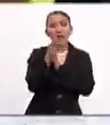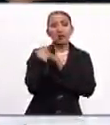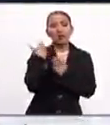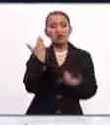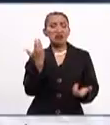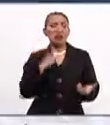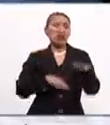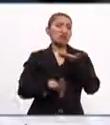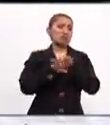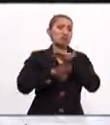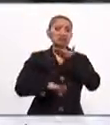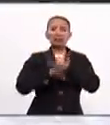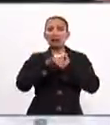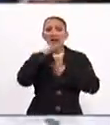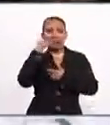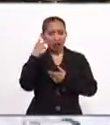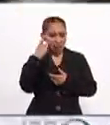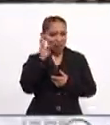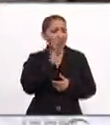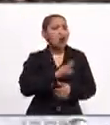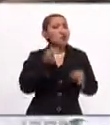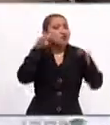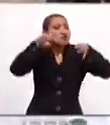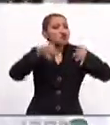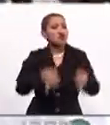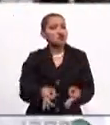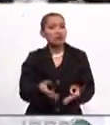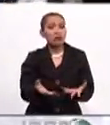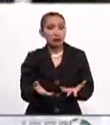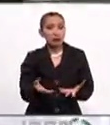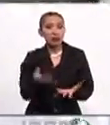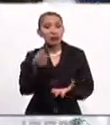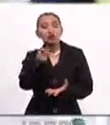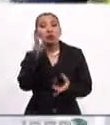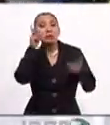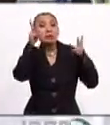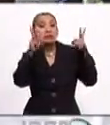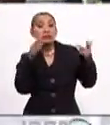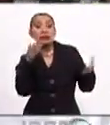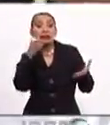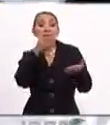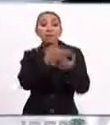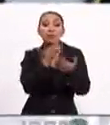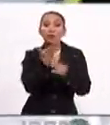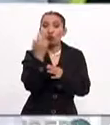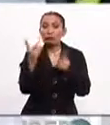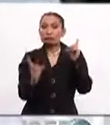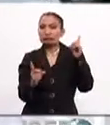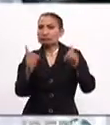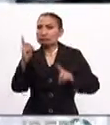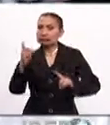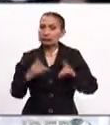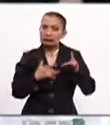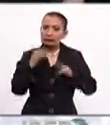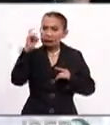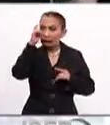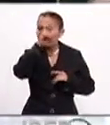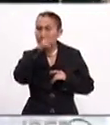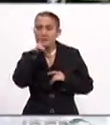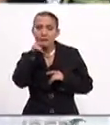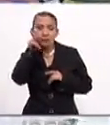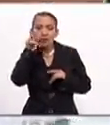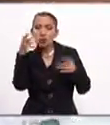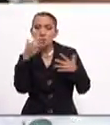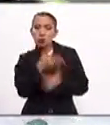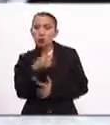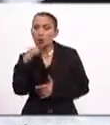reclama a la sociedad chilena de pruebas concretas. Su visita fue pues muy cuestionada y el Papa se da